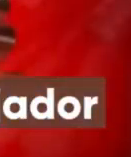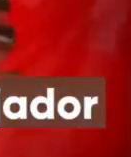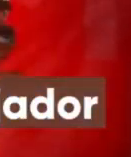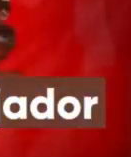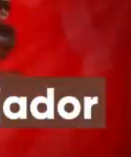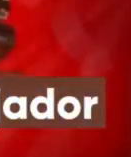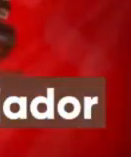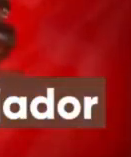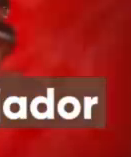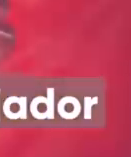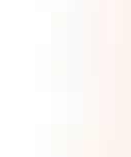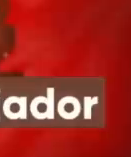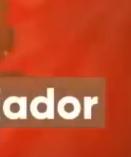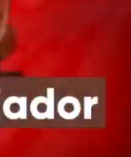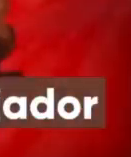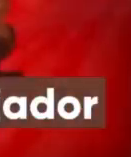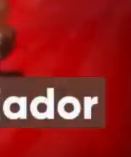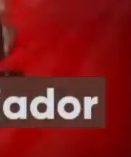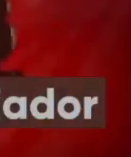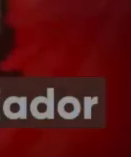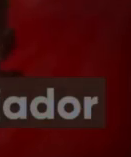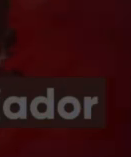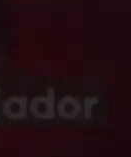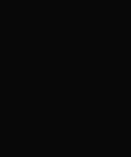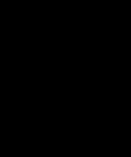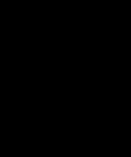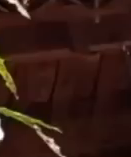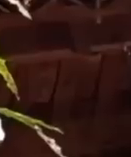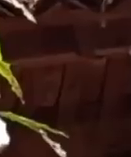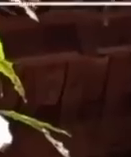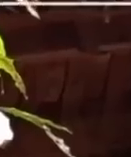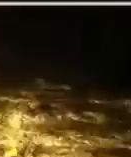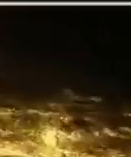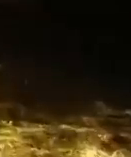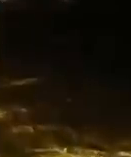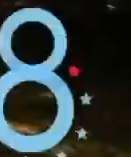Suena la guitarra y la...